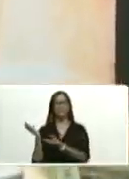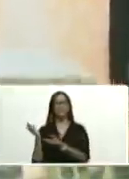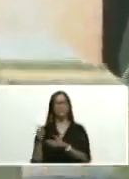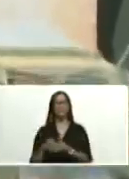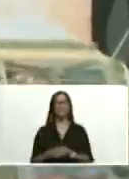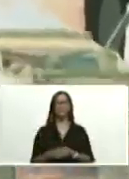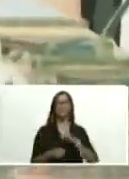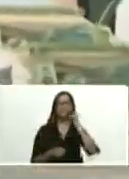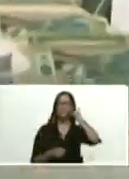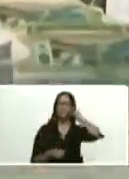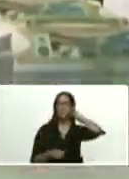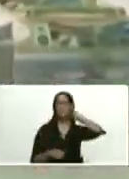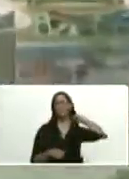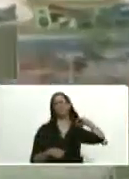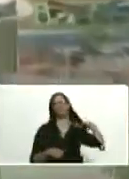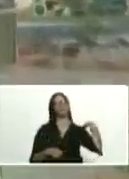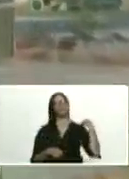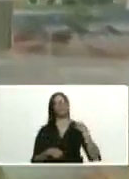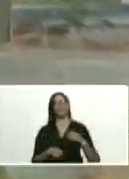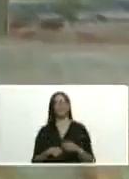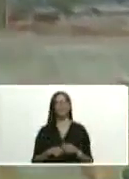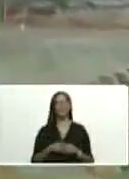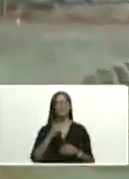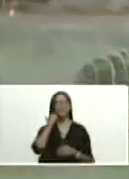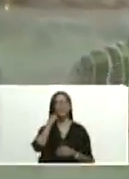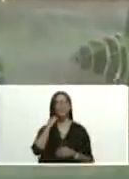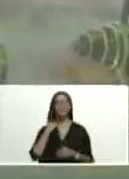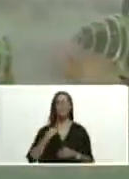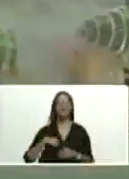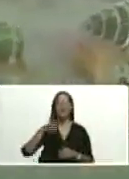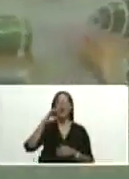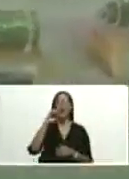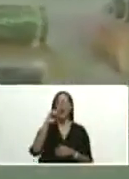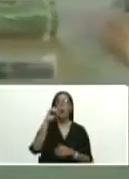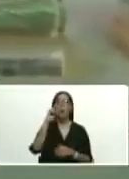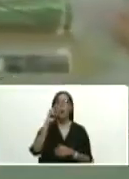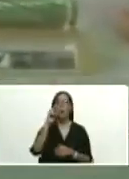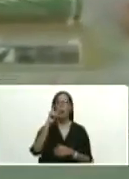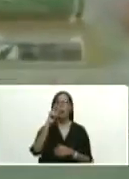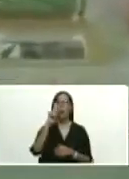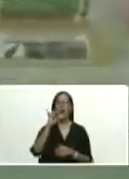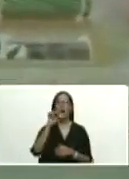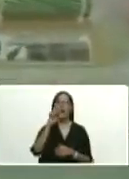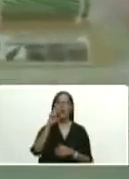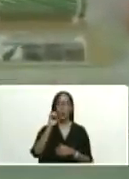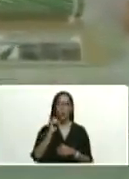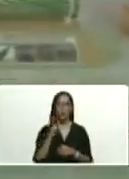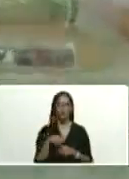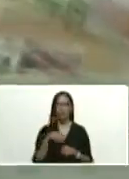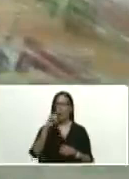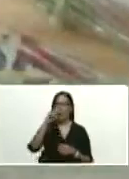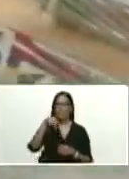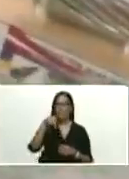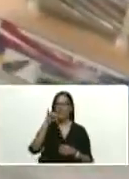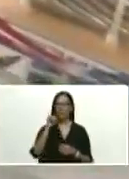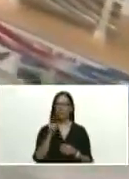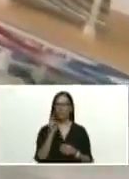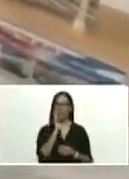Eduardo Eduardo Eduardo Eduardo ospino ese ospino viene de Colombia